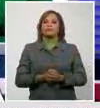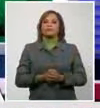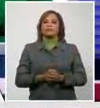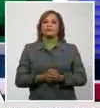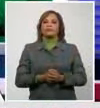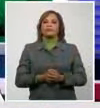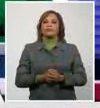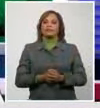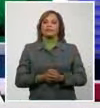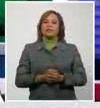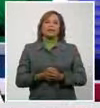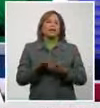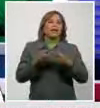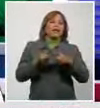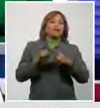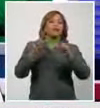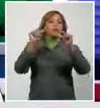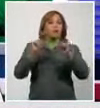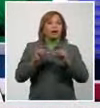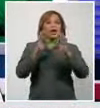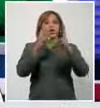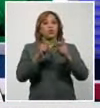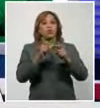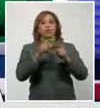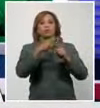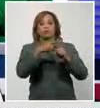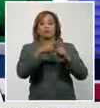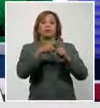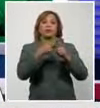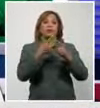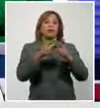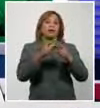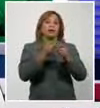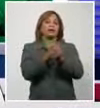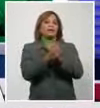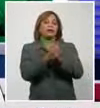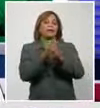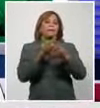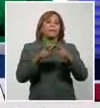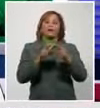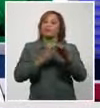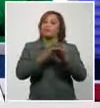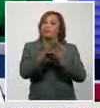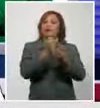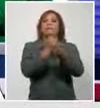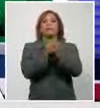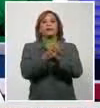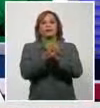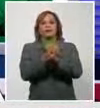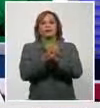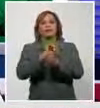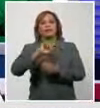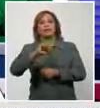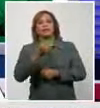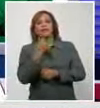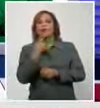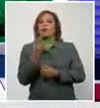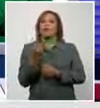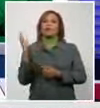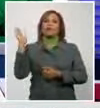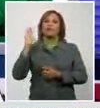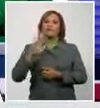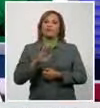pero no quita el riesgo y la necesidad de cumplir la restricción cuando recibimos